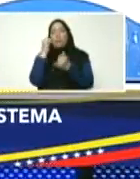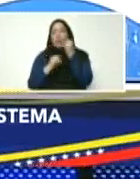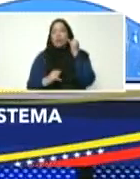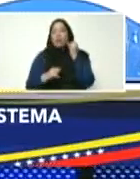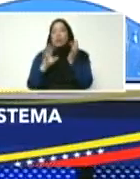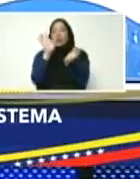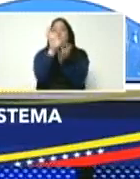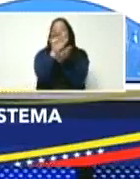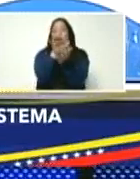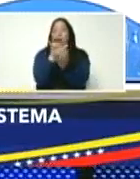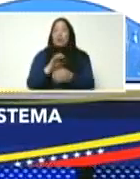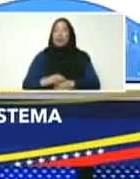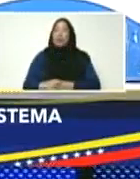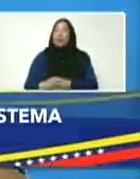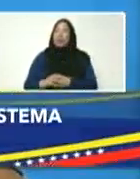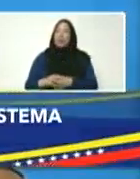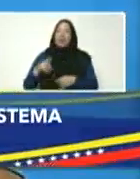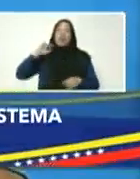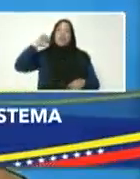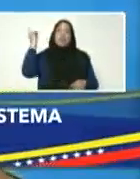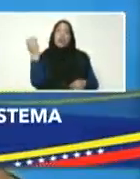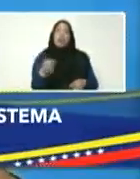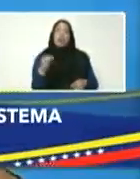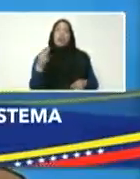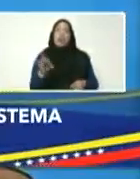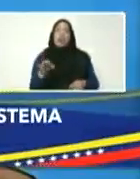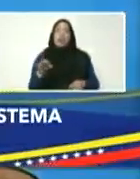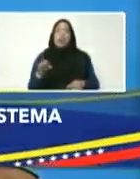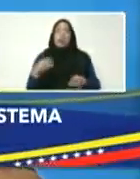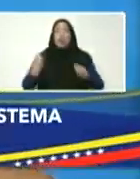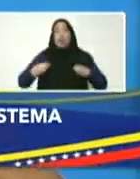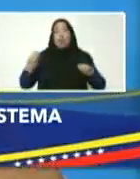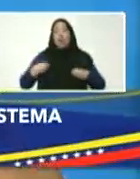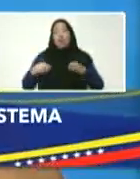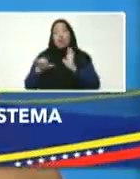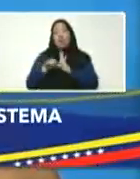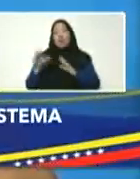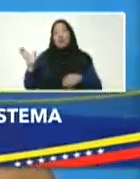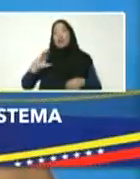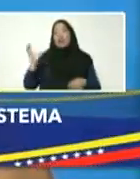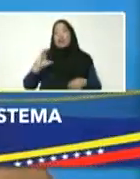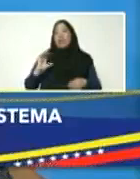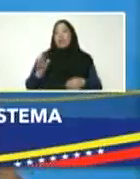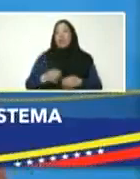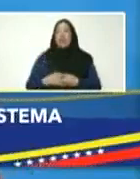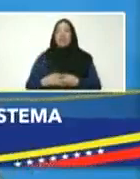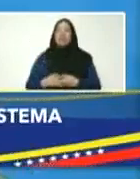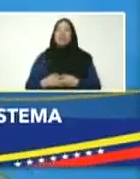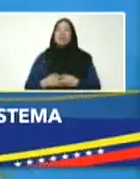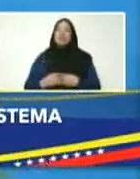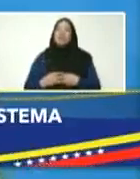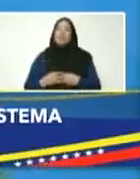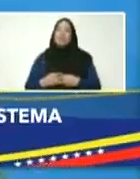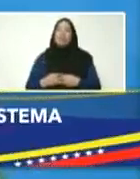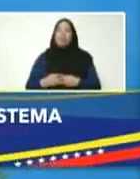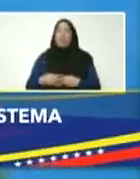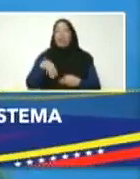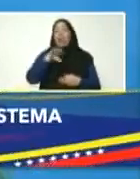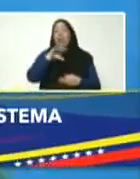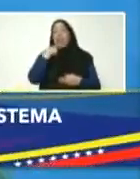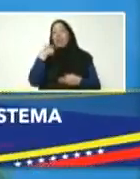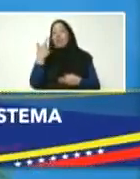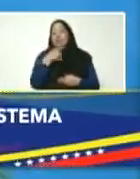sangre margariteña y llanera. Y estás en los valles del Tuy. Caribeña pura. Caribeña pura, pues, Caribe